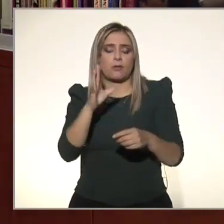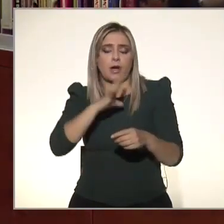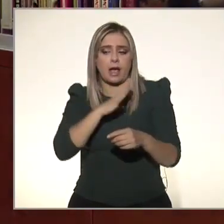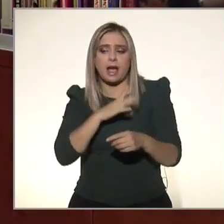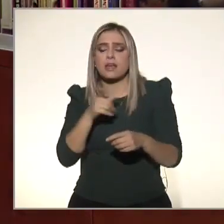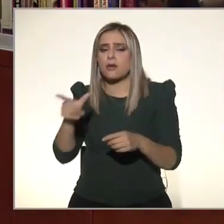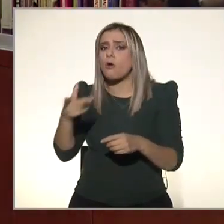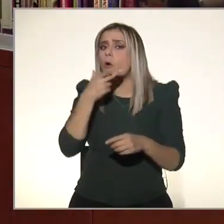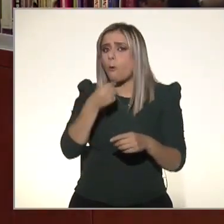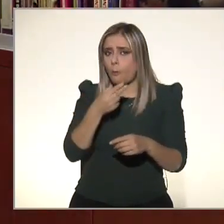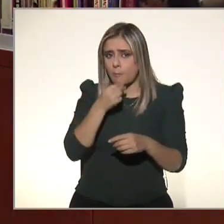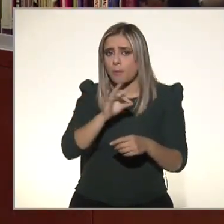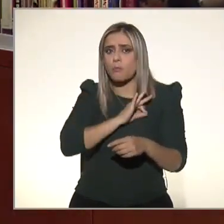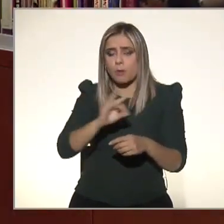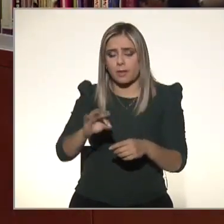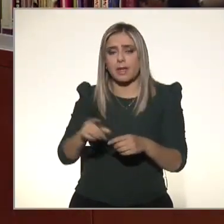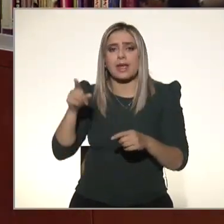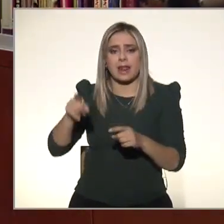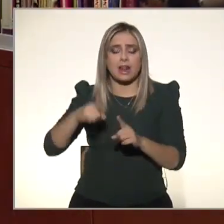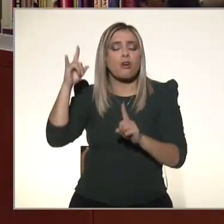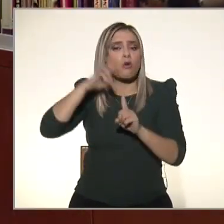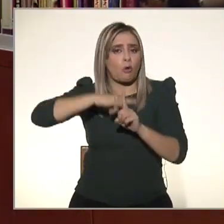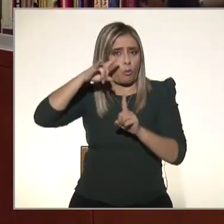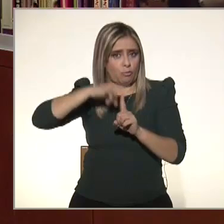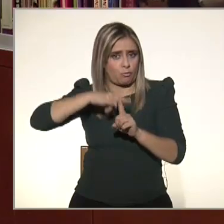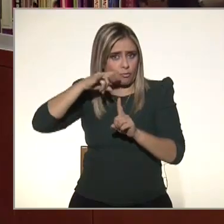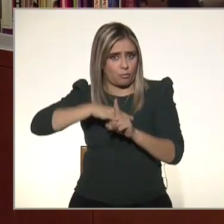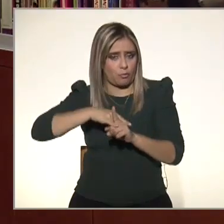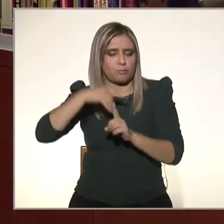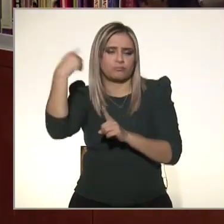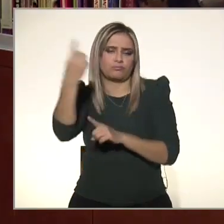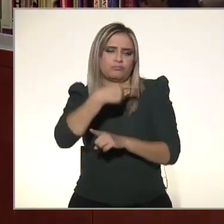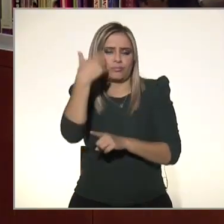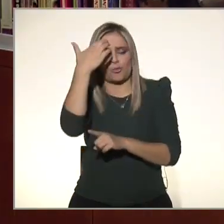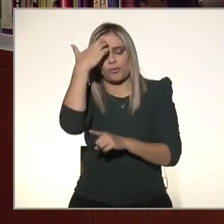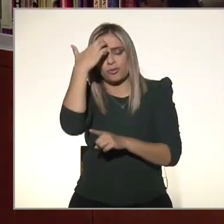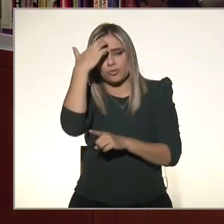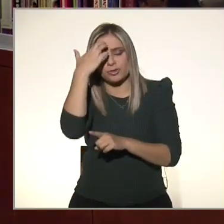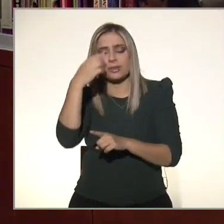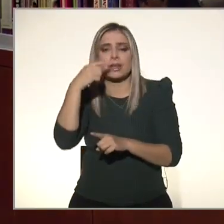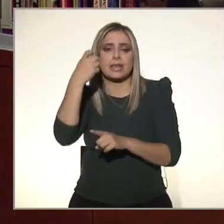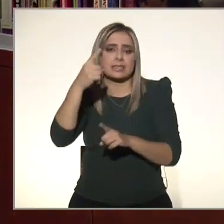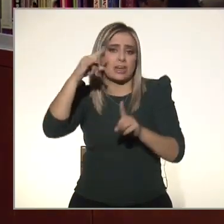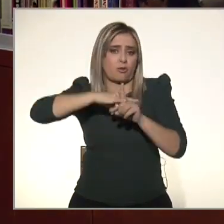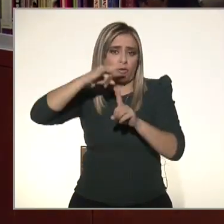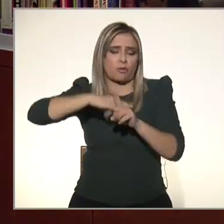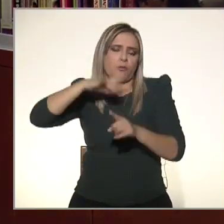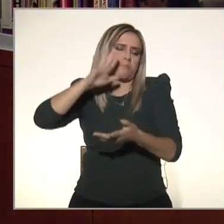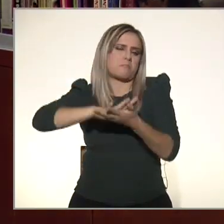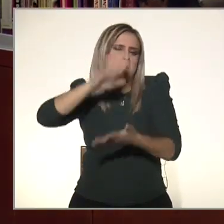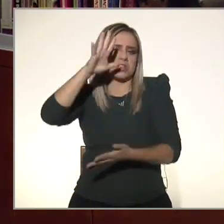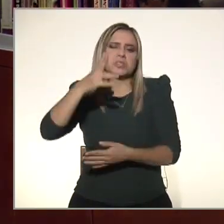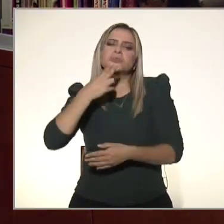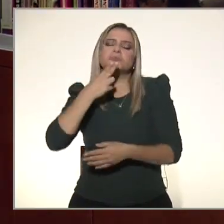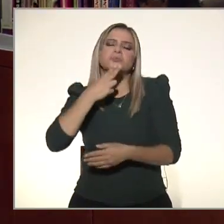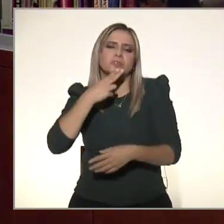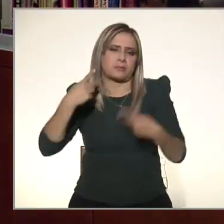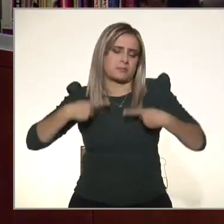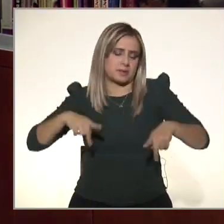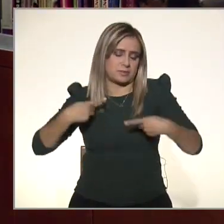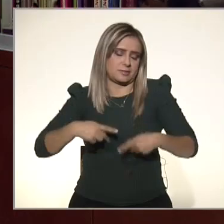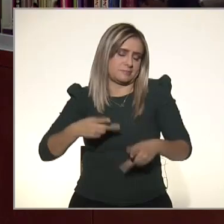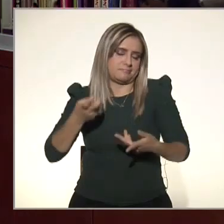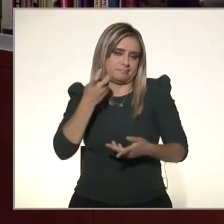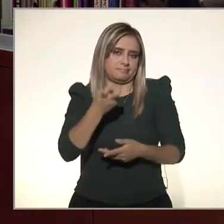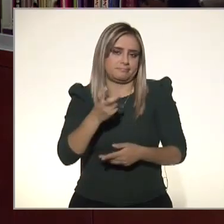es bastante popular, el preservativo o condón, es de hecho el método anticonceptivo más usado. Esto es una cosa importante,